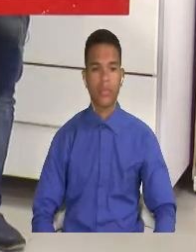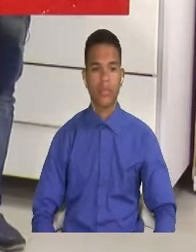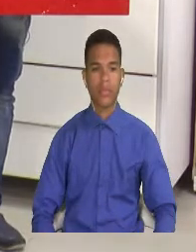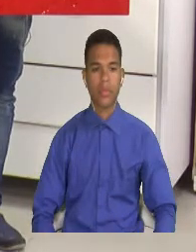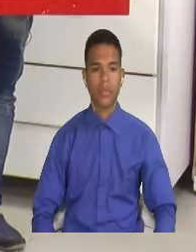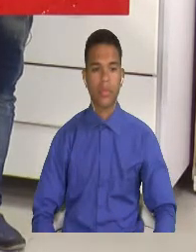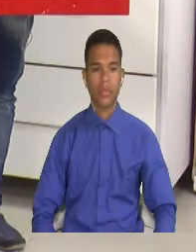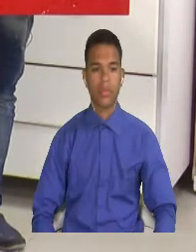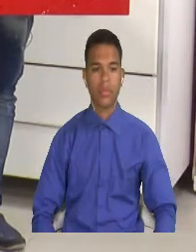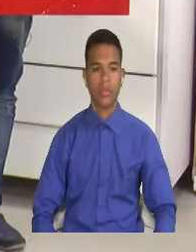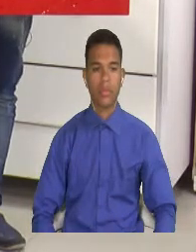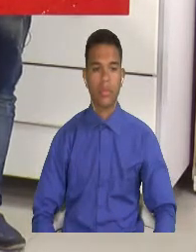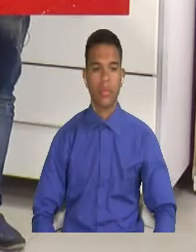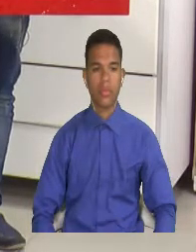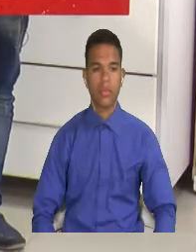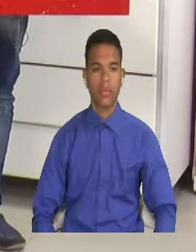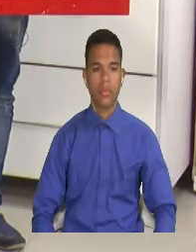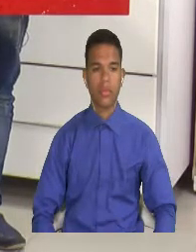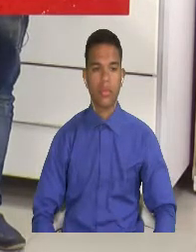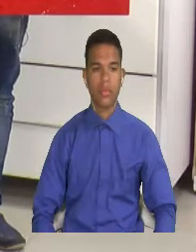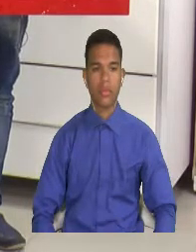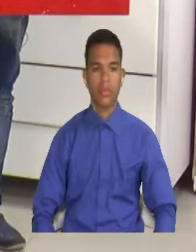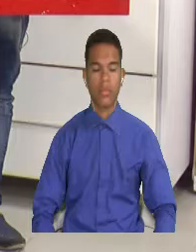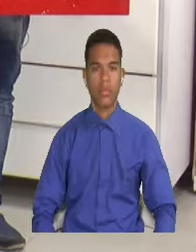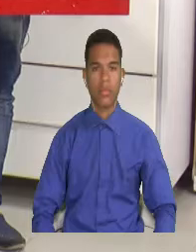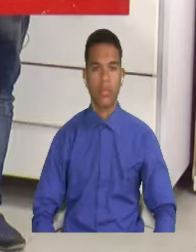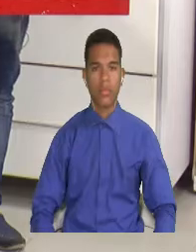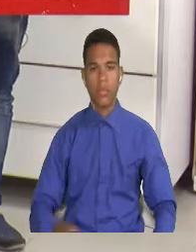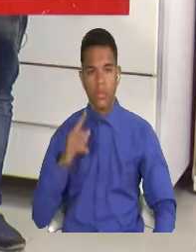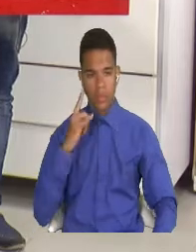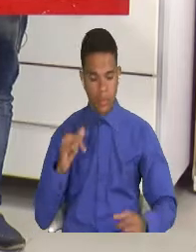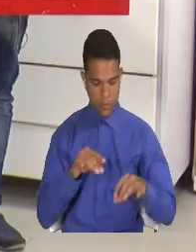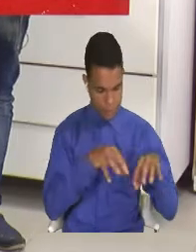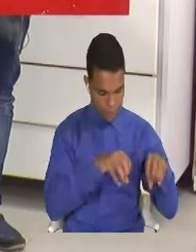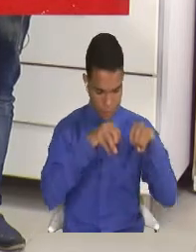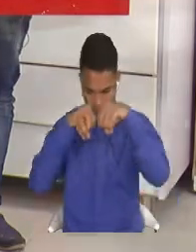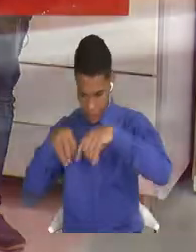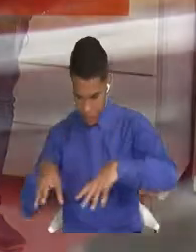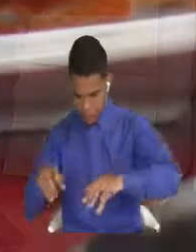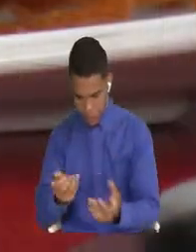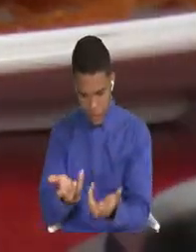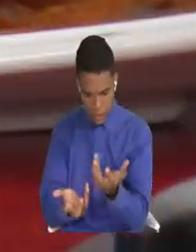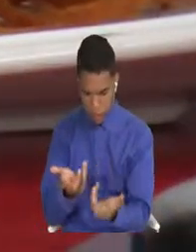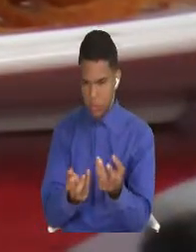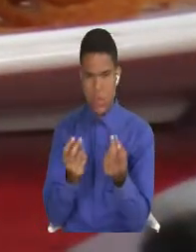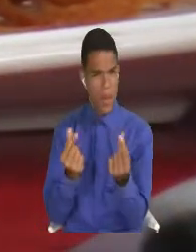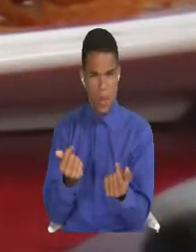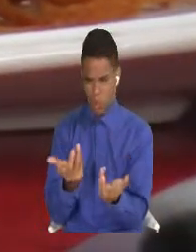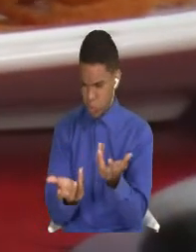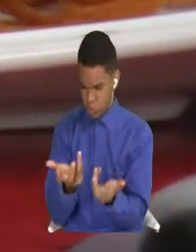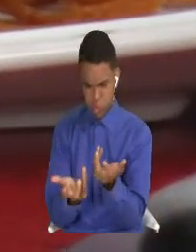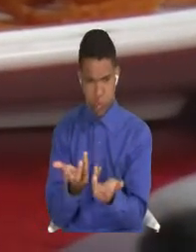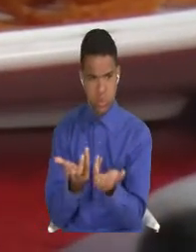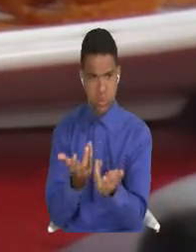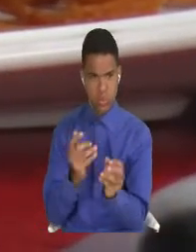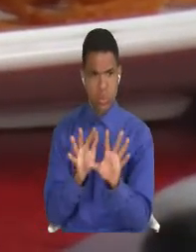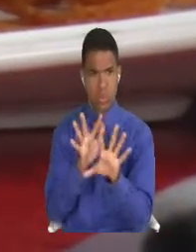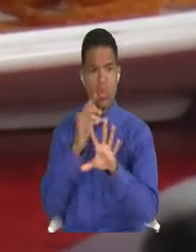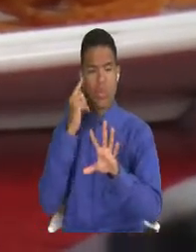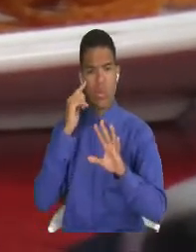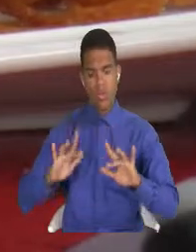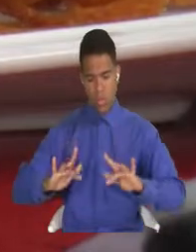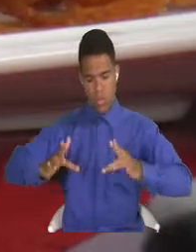Bien marcaditas y bien doraditas. Las pasamos posteriormente a la sartén y las fritamos así rápidamente y ya quedaron así doraditas. Ya de pronto en otro